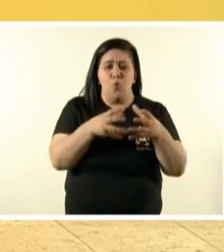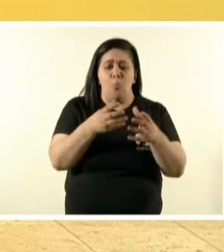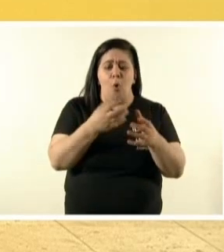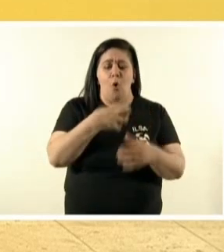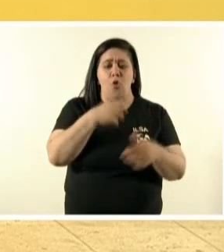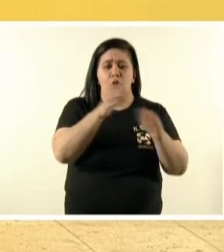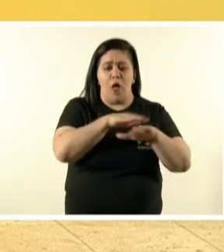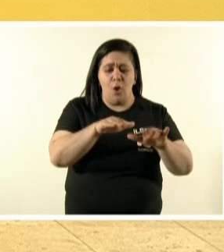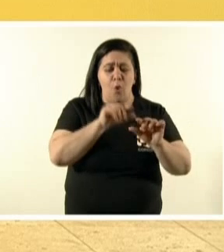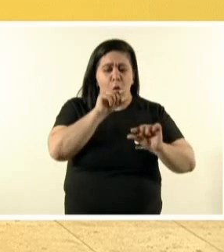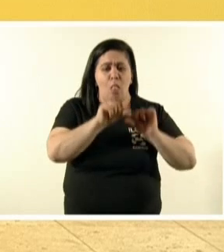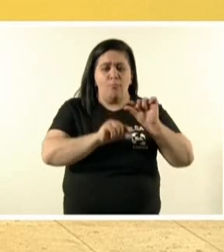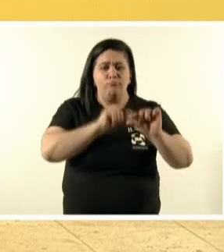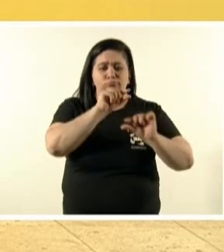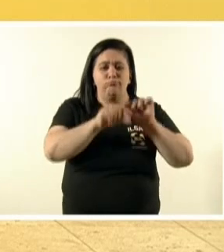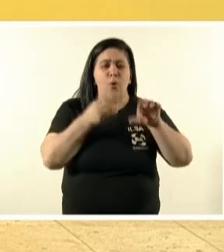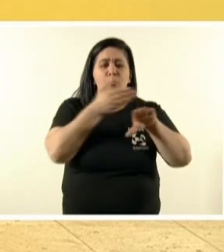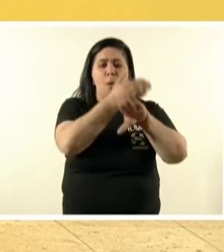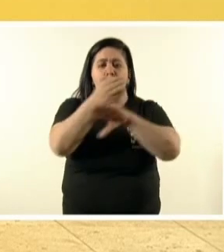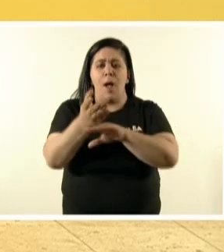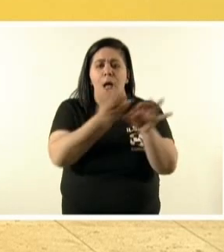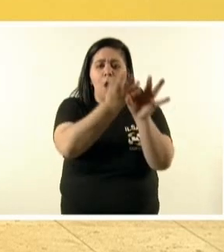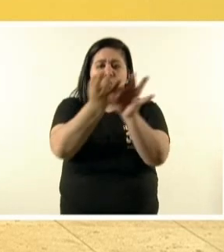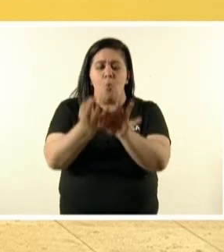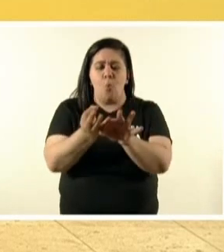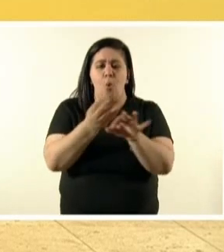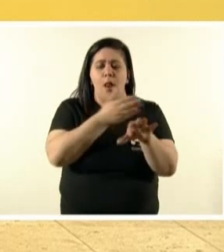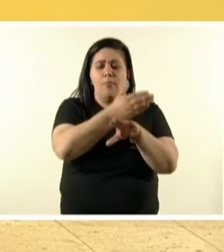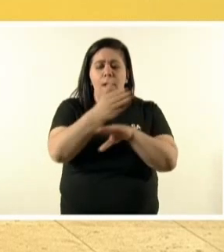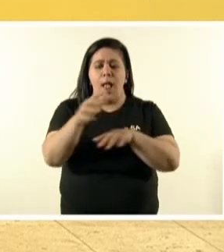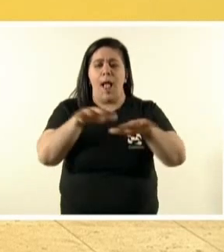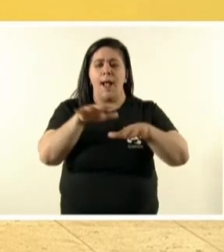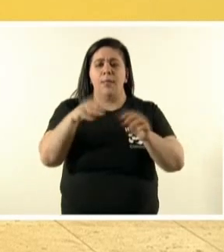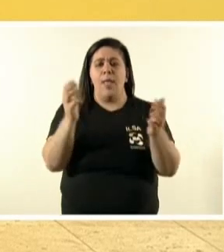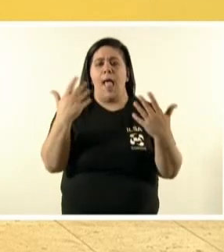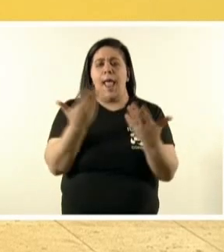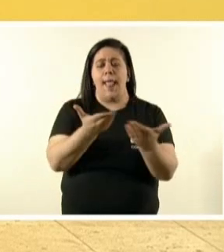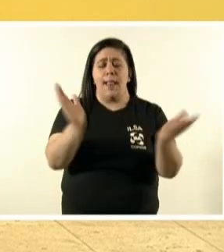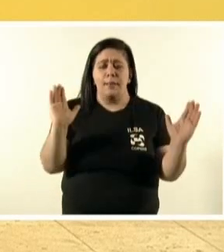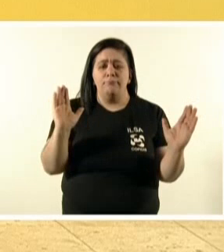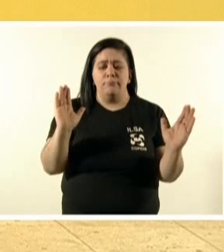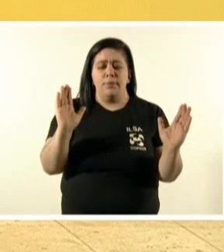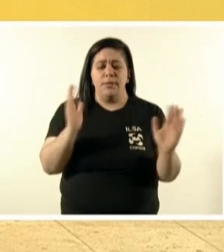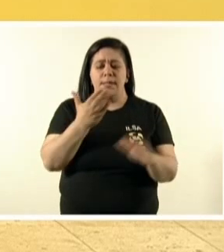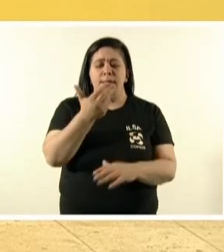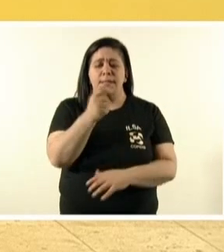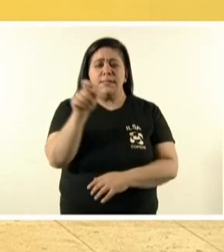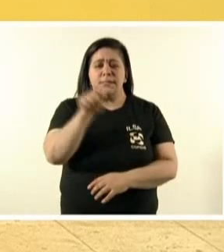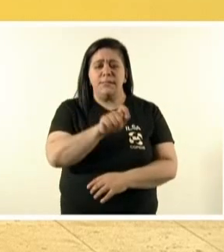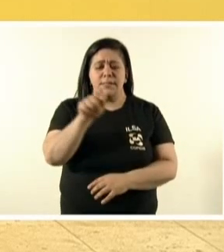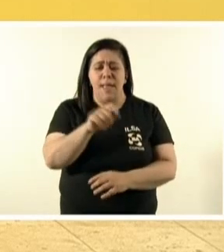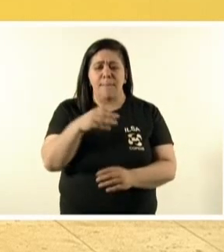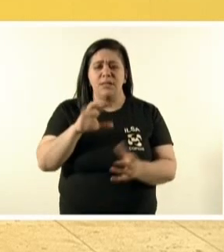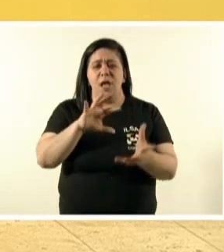volver gradualmente a las escuelas, todos con actividades al aire libre, después de más de 6 meses de